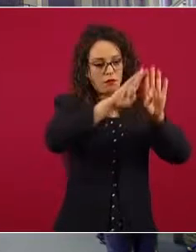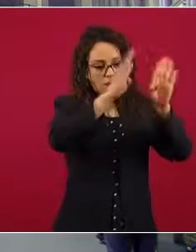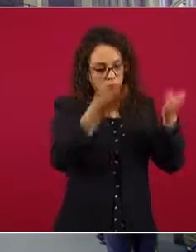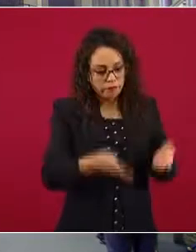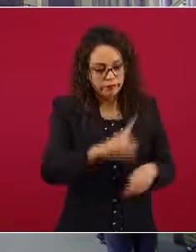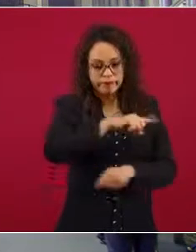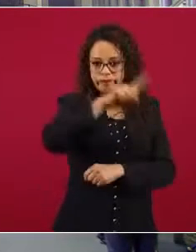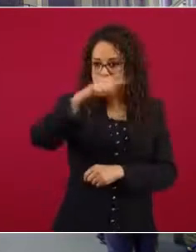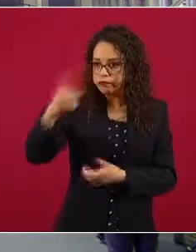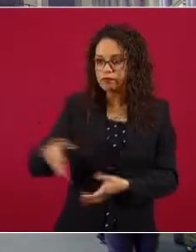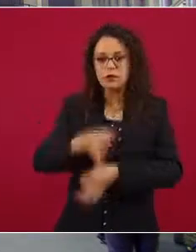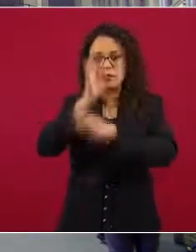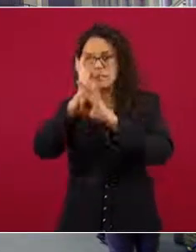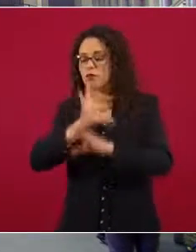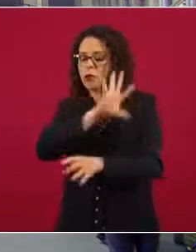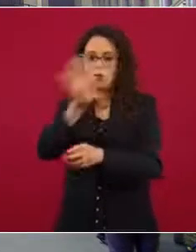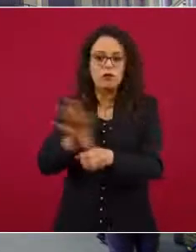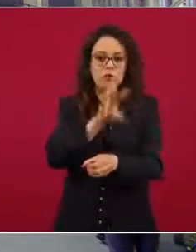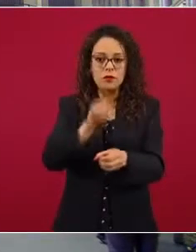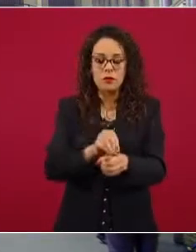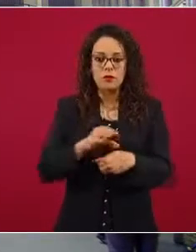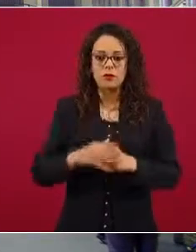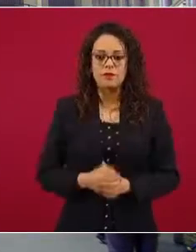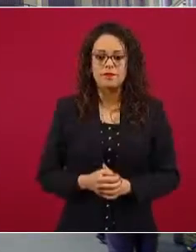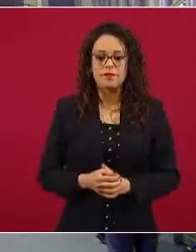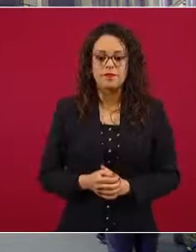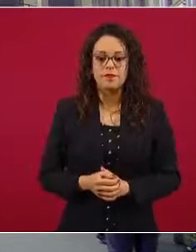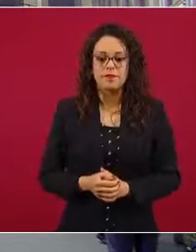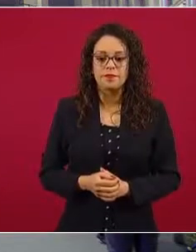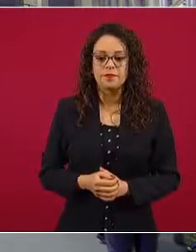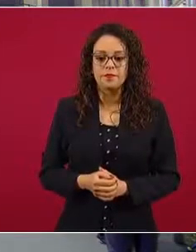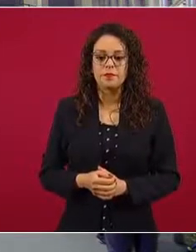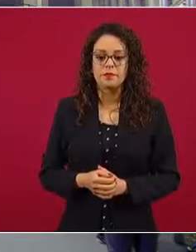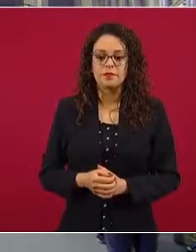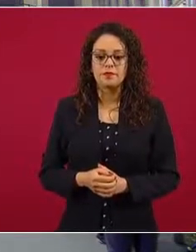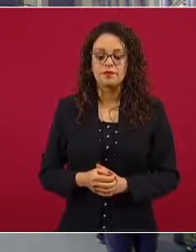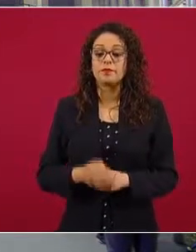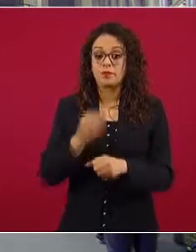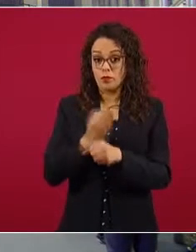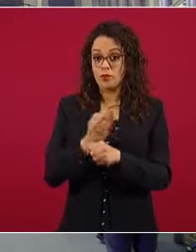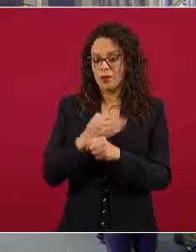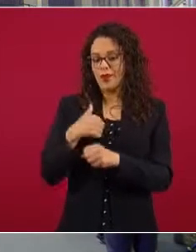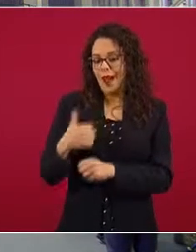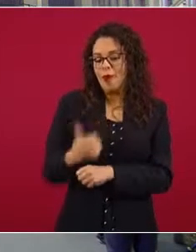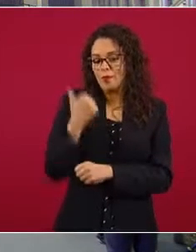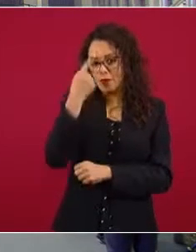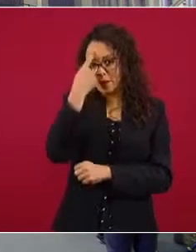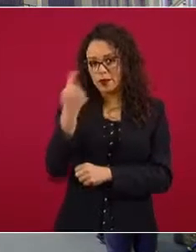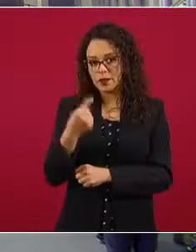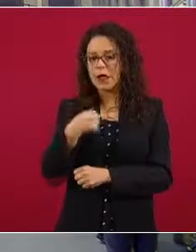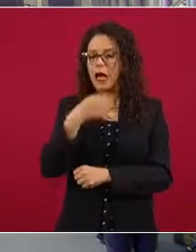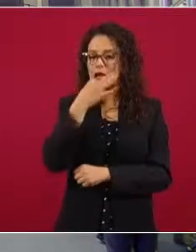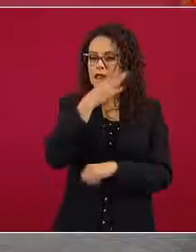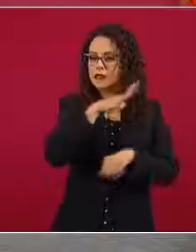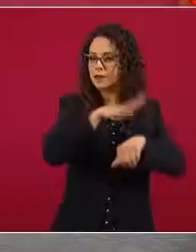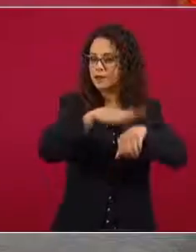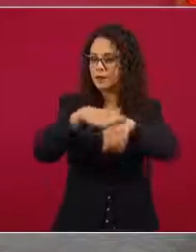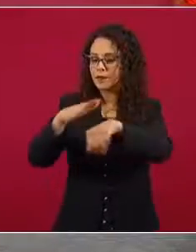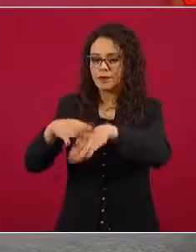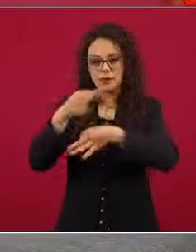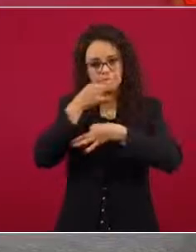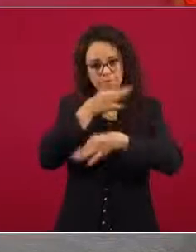en eso. Aprovecho también para hacer un llamado a los médicos, a